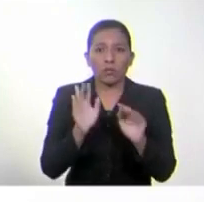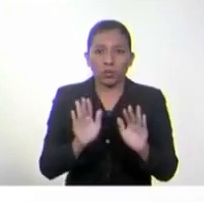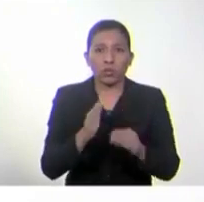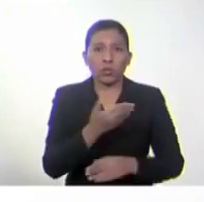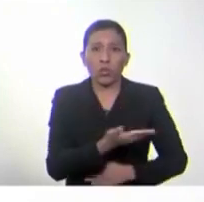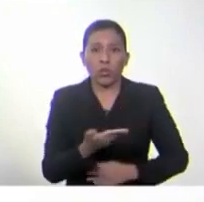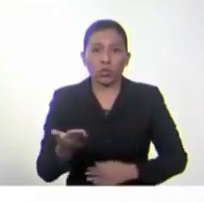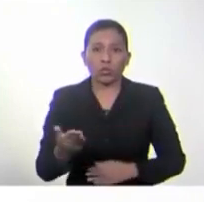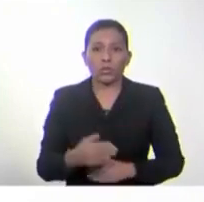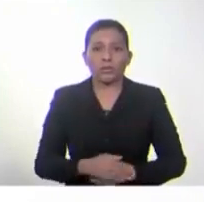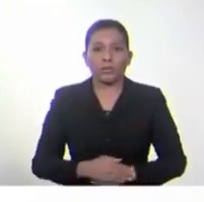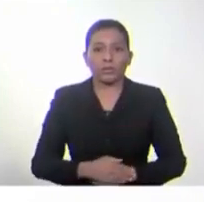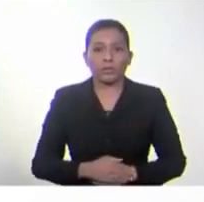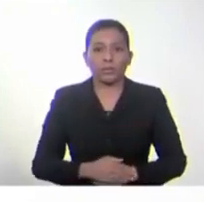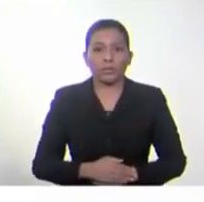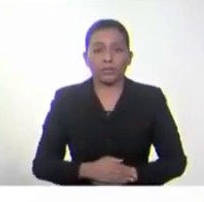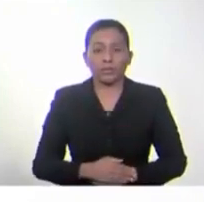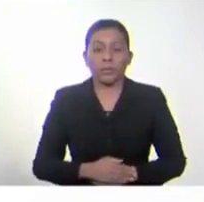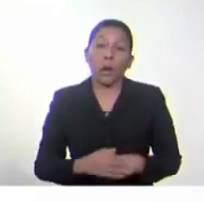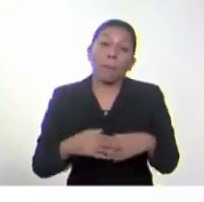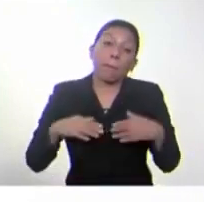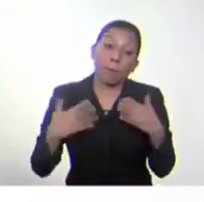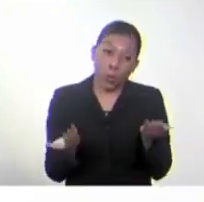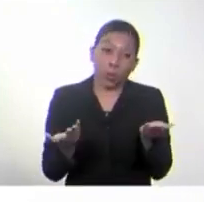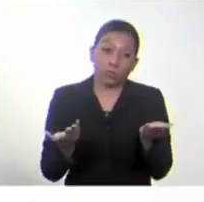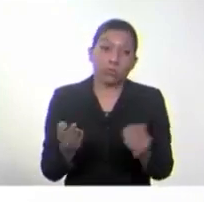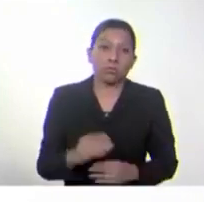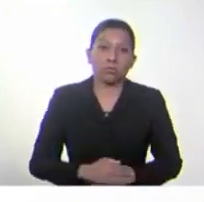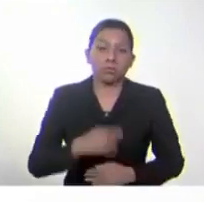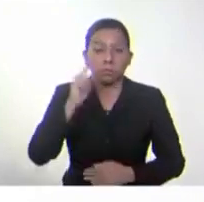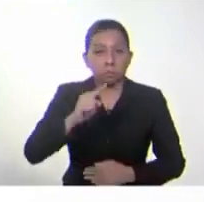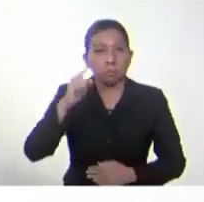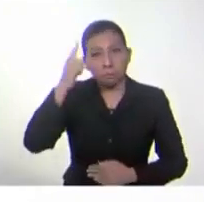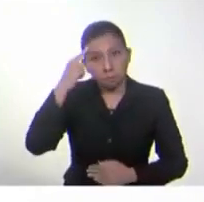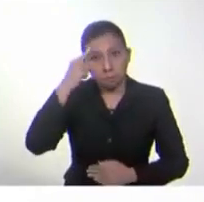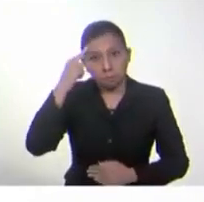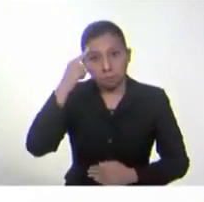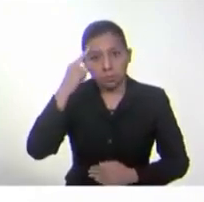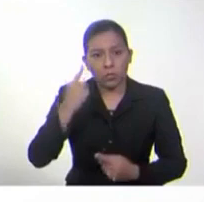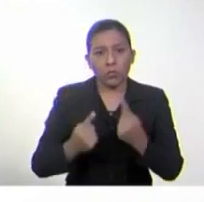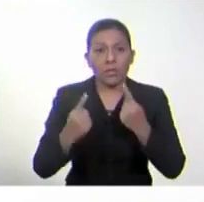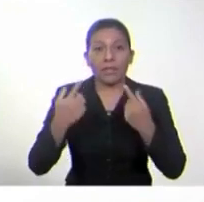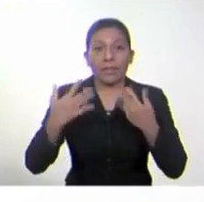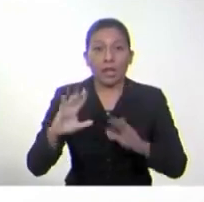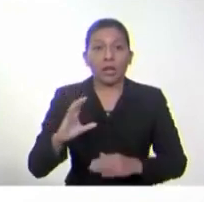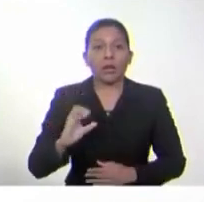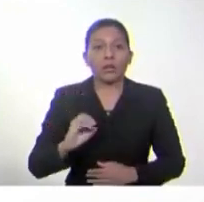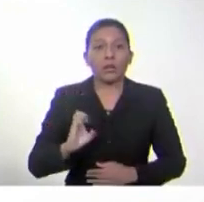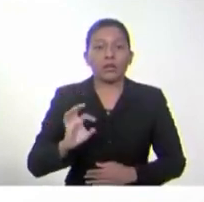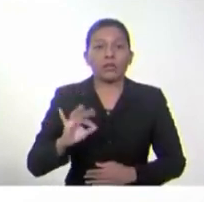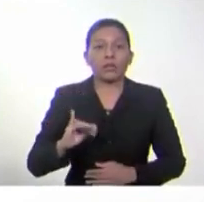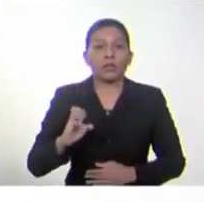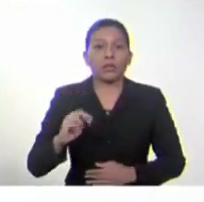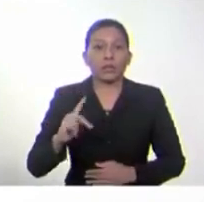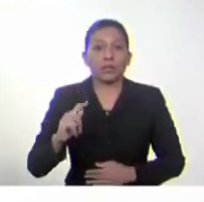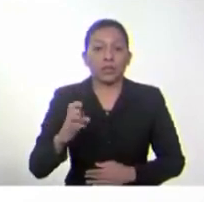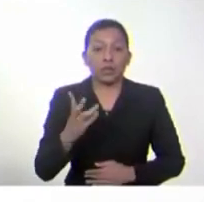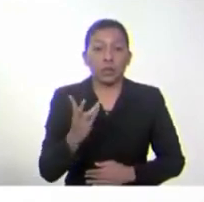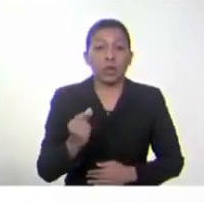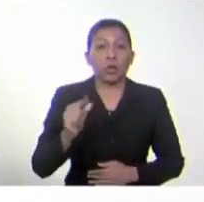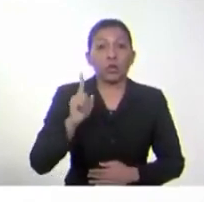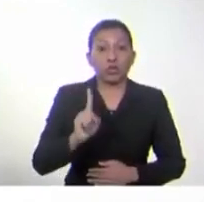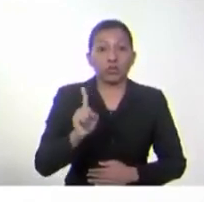sustancia. Por lo tanto, la ecuación balanceada sería cuando el coeficiente es 1 y no se indica en la